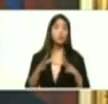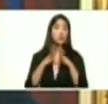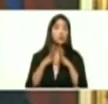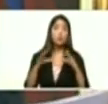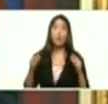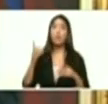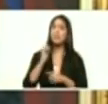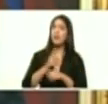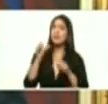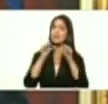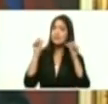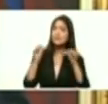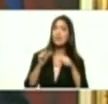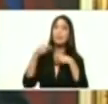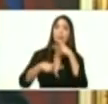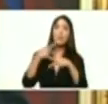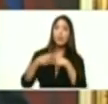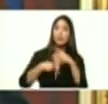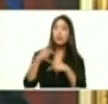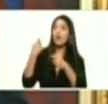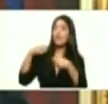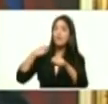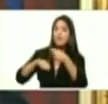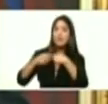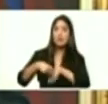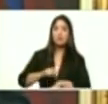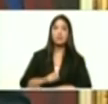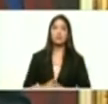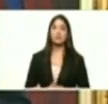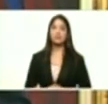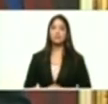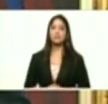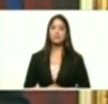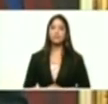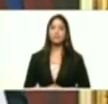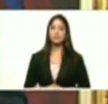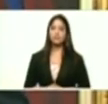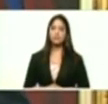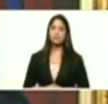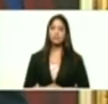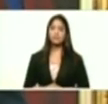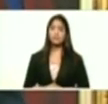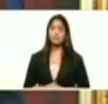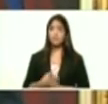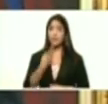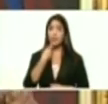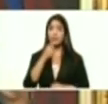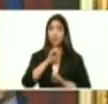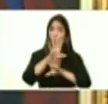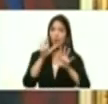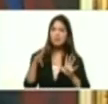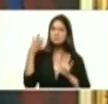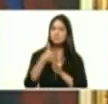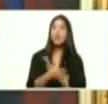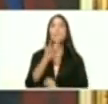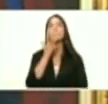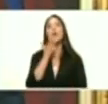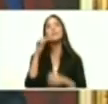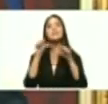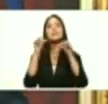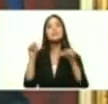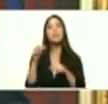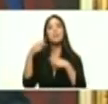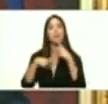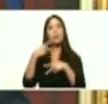tiene que ver con el sistema productivo distributivo y comercializador y cuando hablo de eso estoy hablando por ejemplo en el sistema